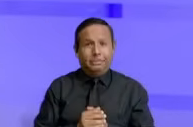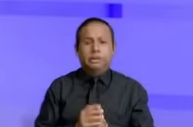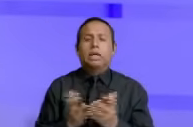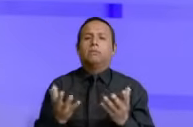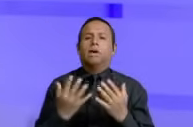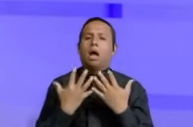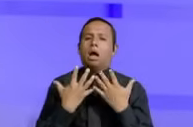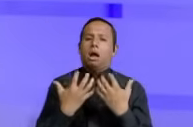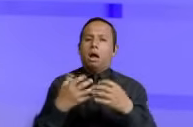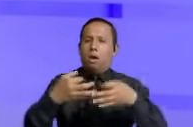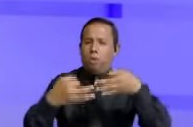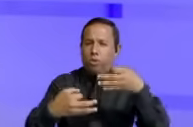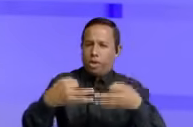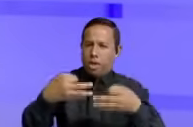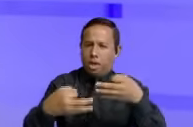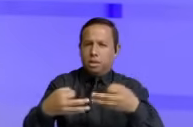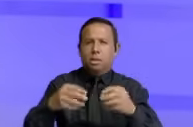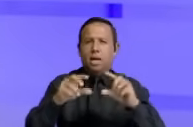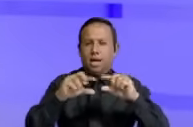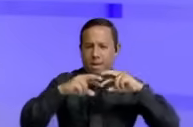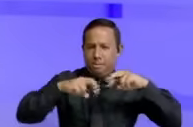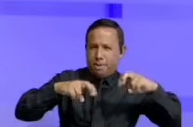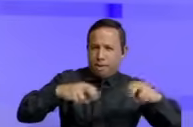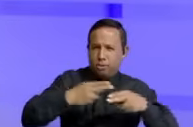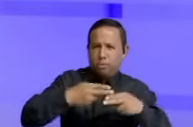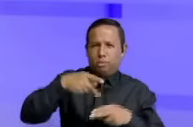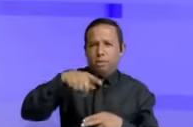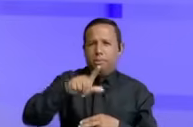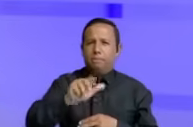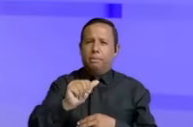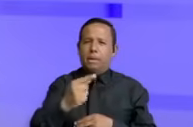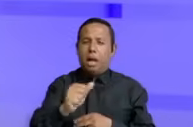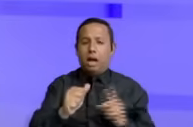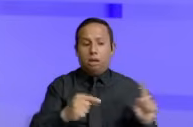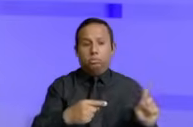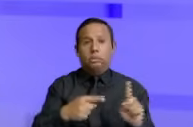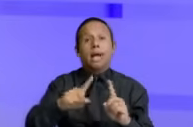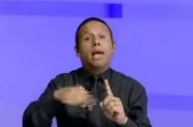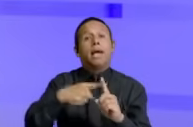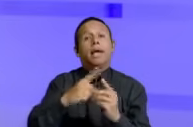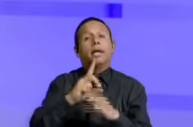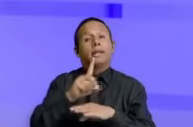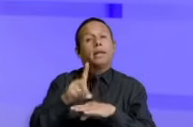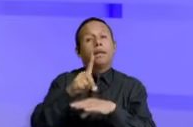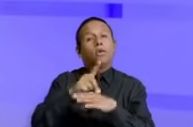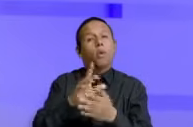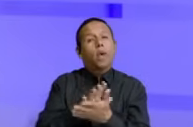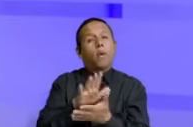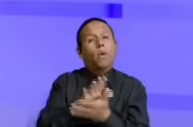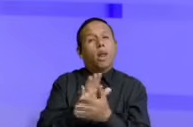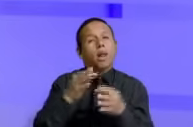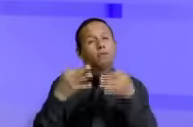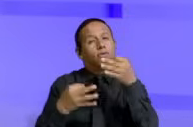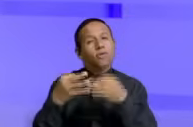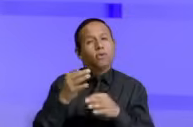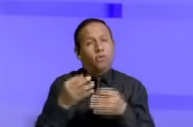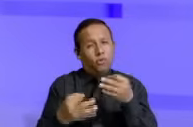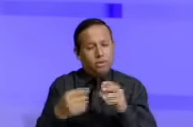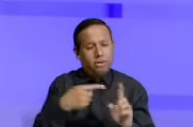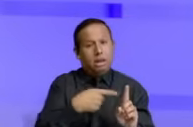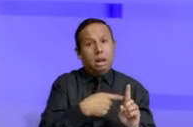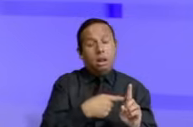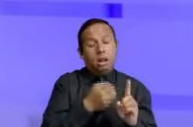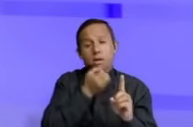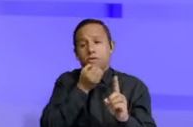audiencia del caso plaga se recept el testimonio anticipado del ex de la escuela de la función judicial quien reveló